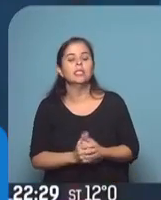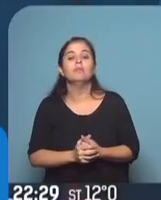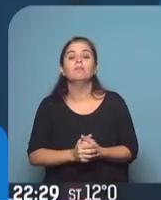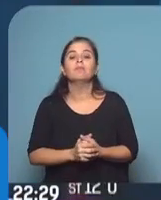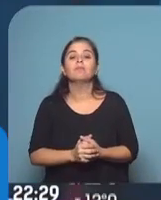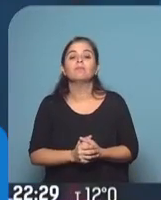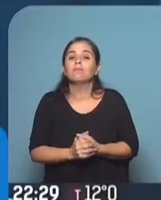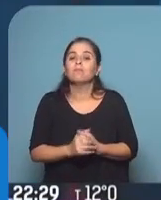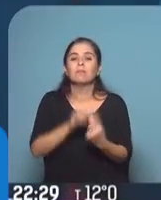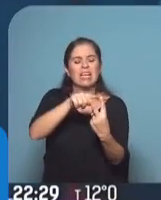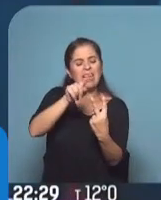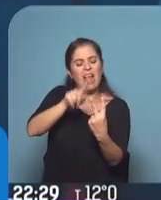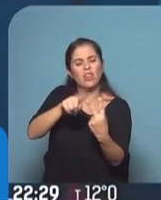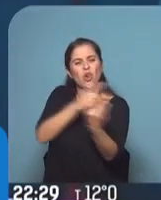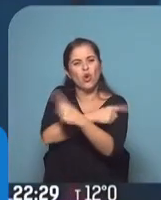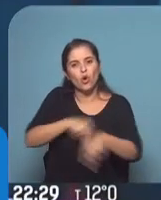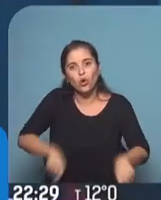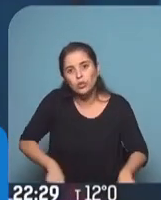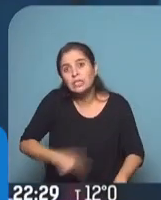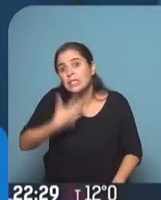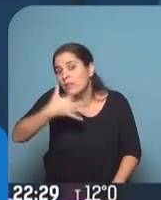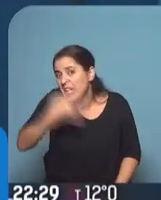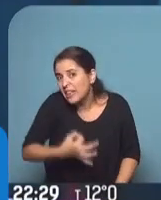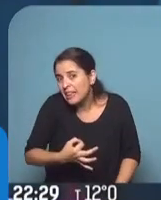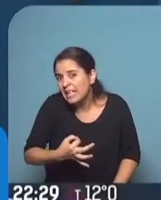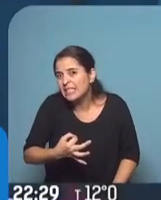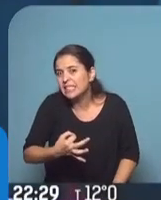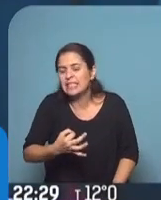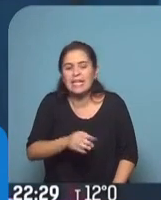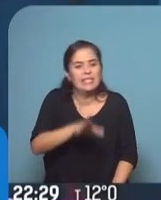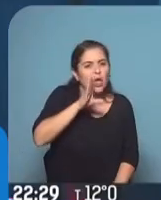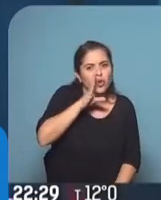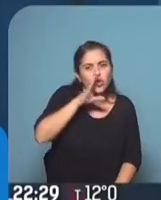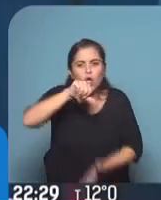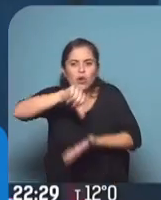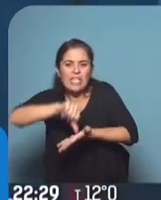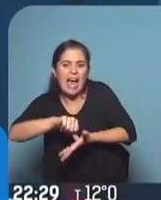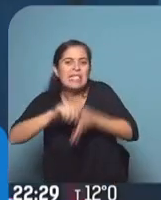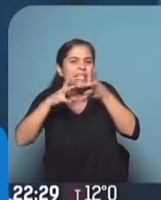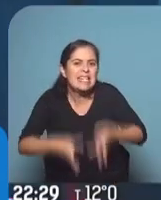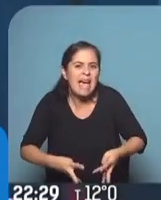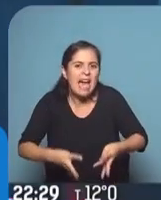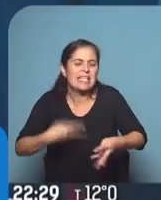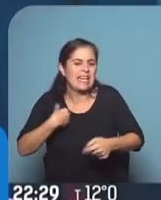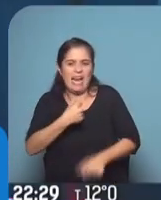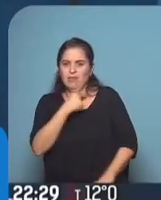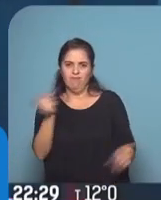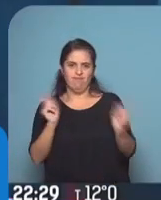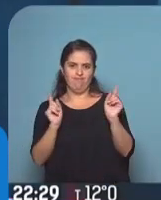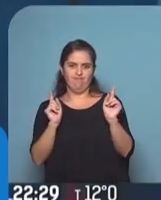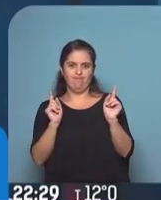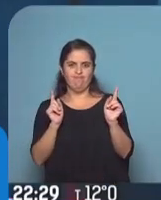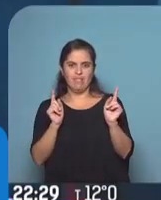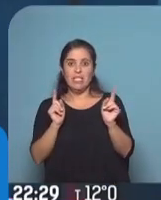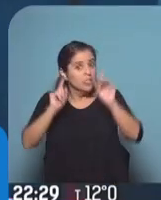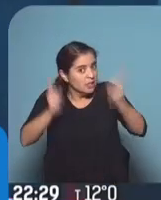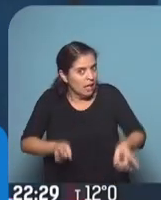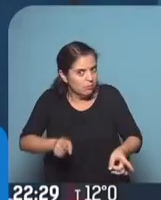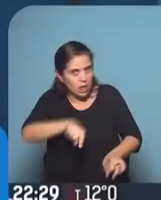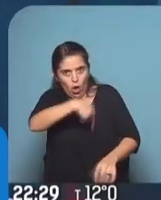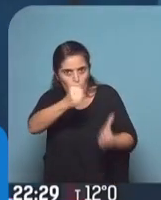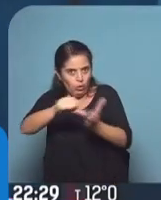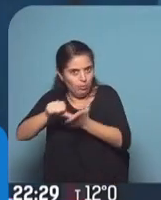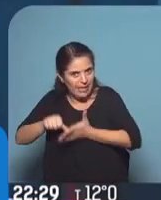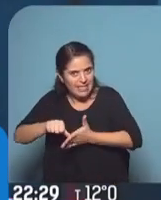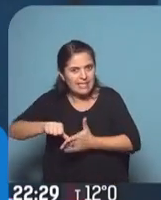muy claro es que nadie quiere una guerra. Ni Estados Unidos, ni Irán, ni siquiera los países de la región que podrían estar